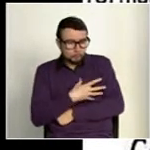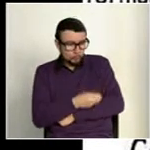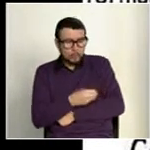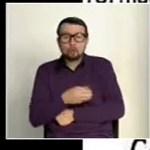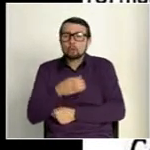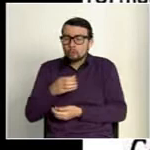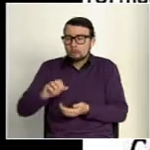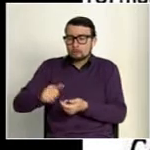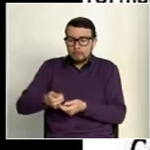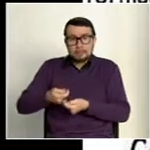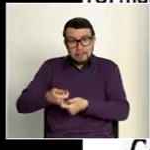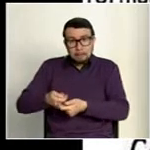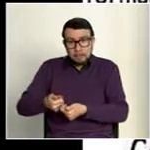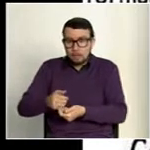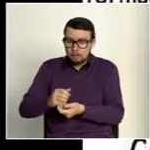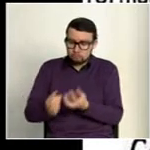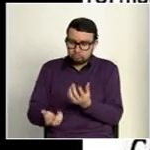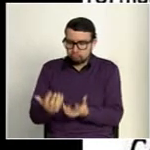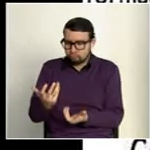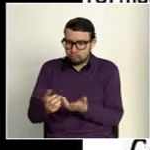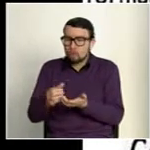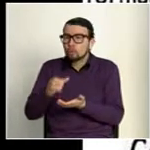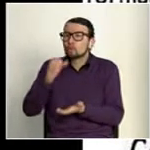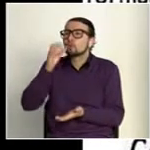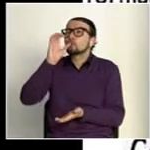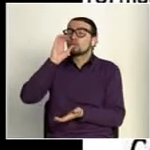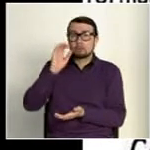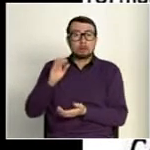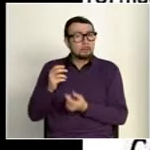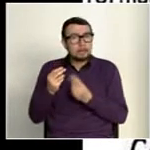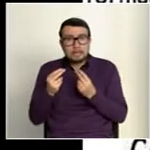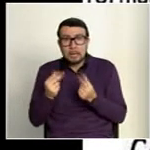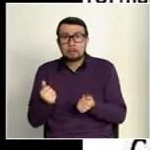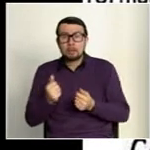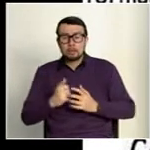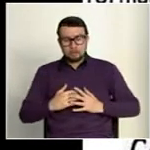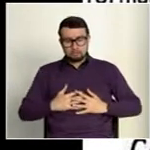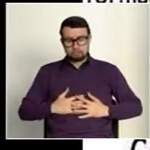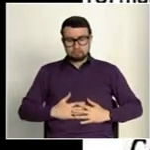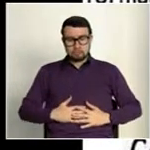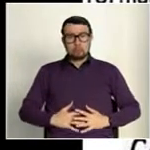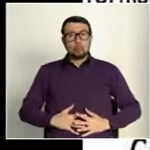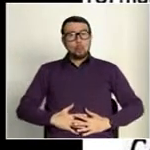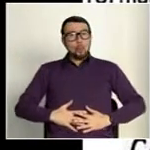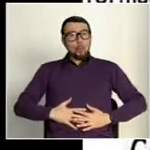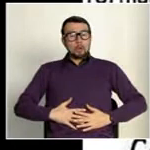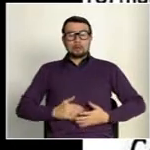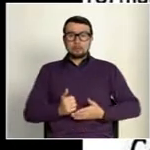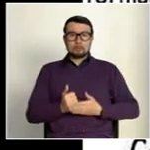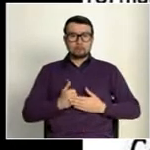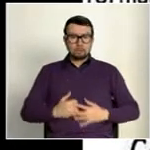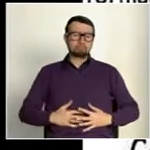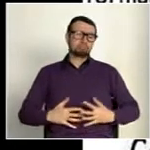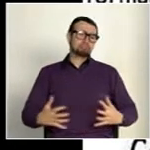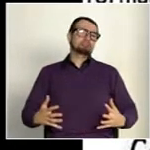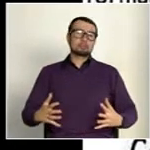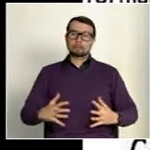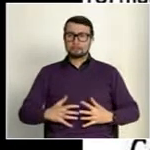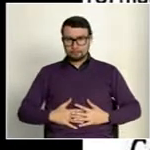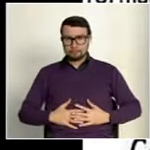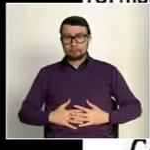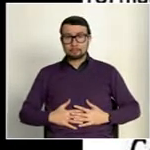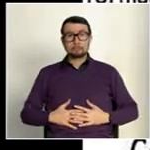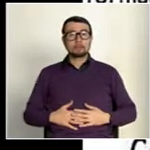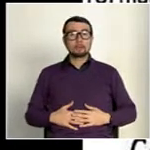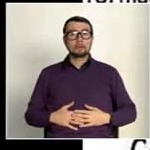que en cuestiones de segundos comienza a bajar distensión abdominal. ¿Para qué más? Y sirve